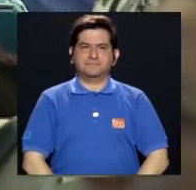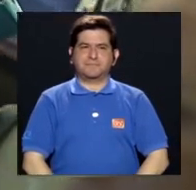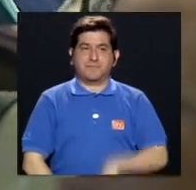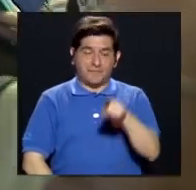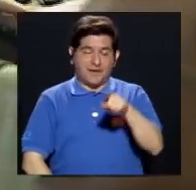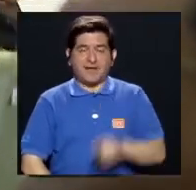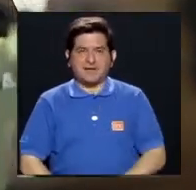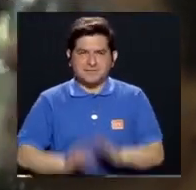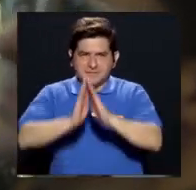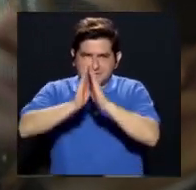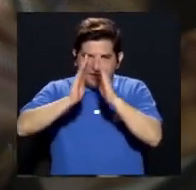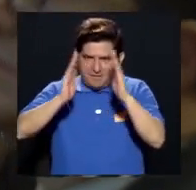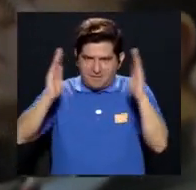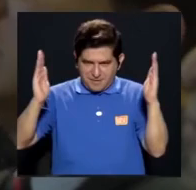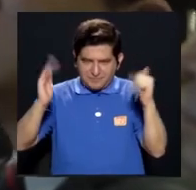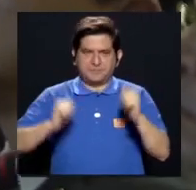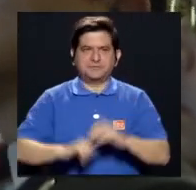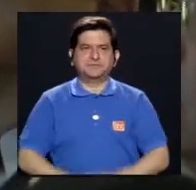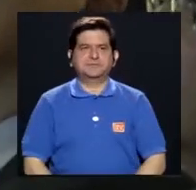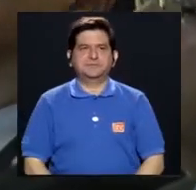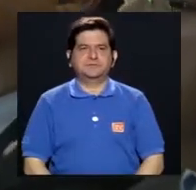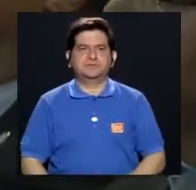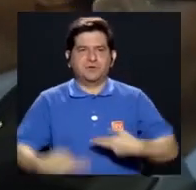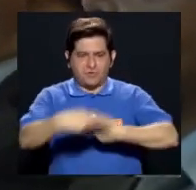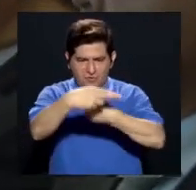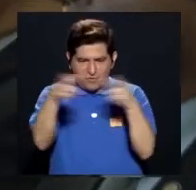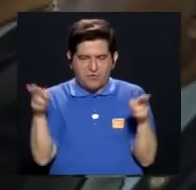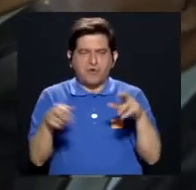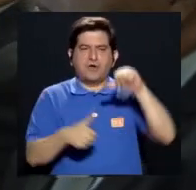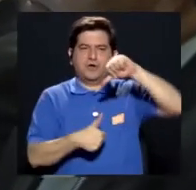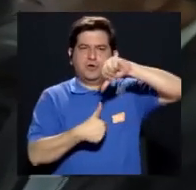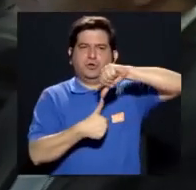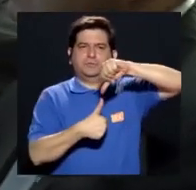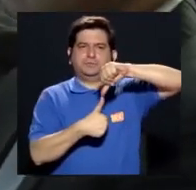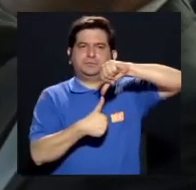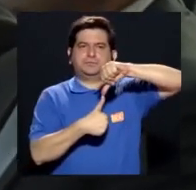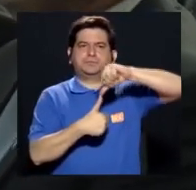Esa ampliación a la región centroamericana